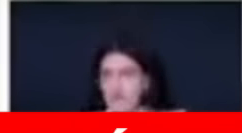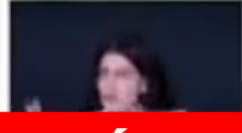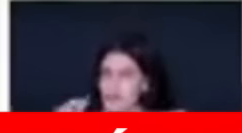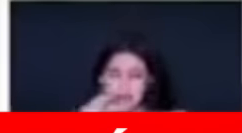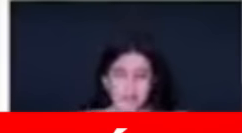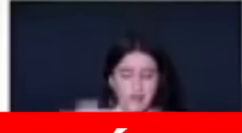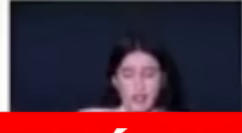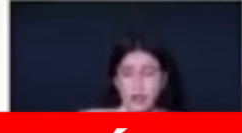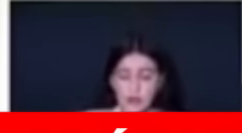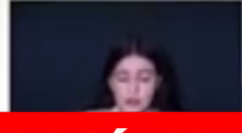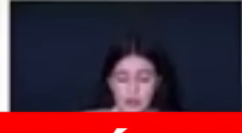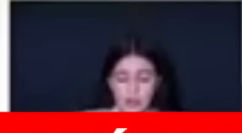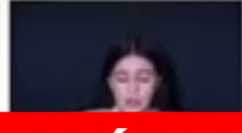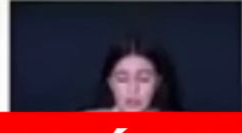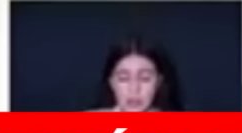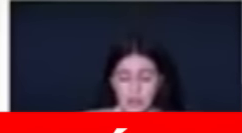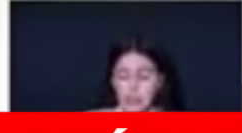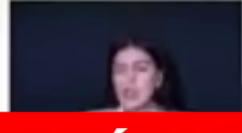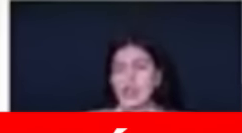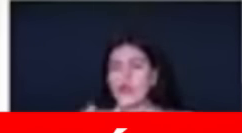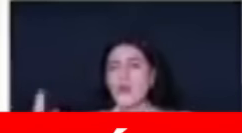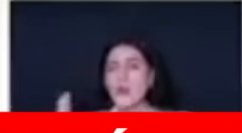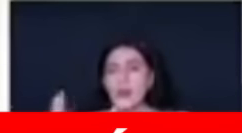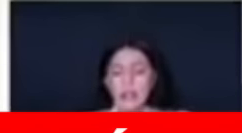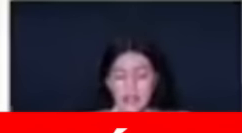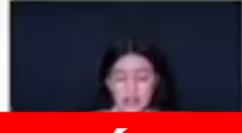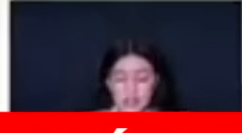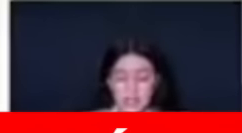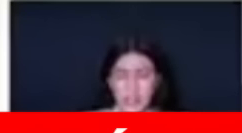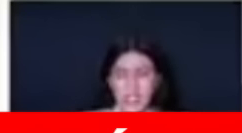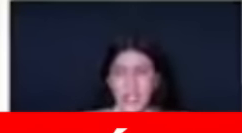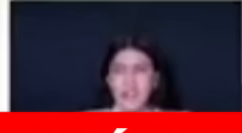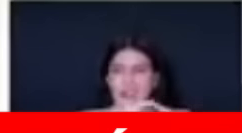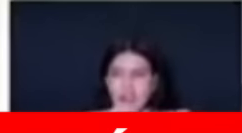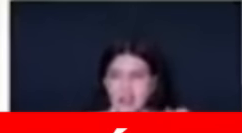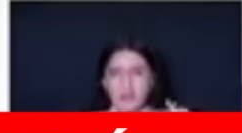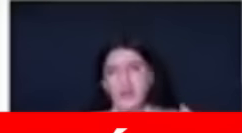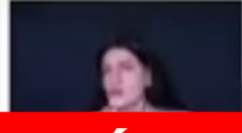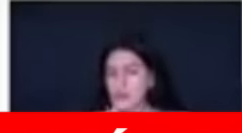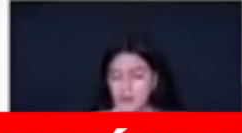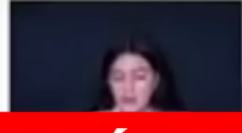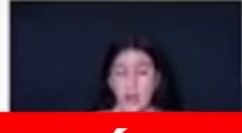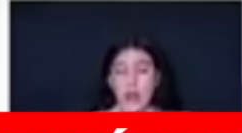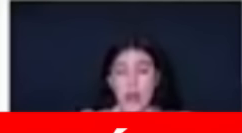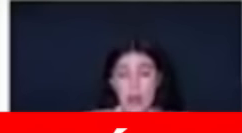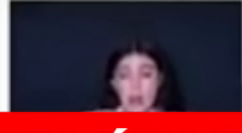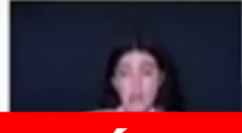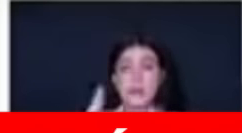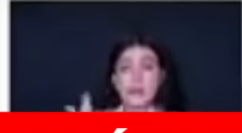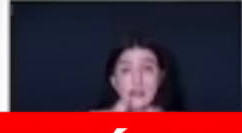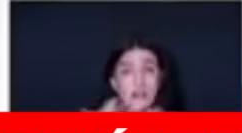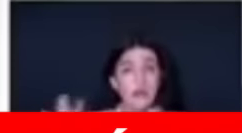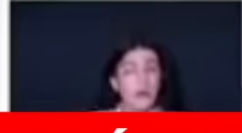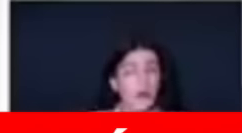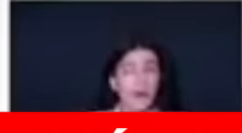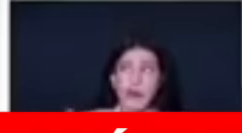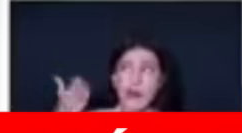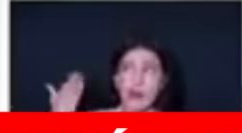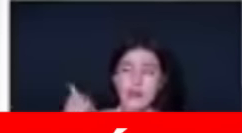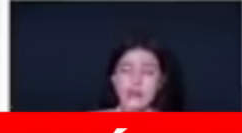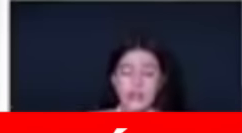confrontar, que no había que lastimar esa relación. Chihuahua en ese